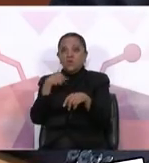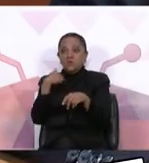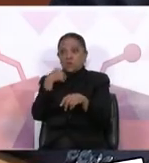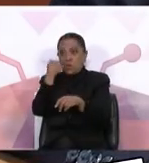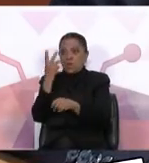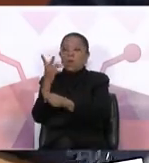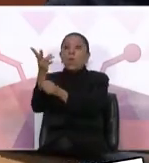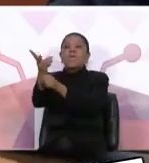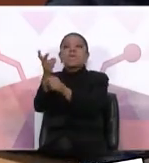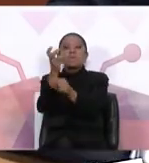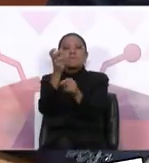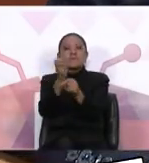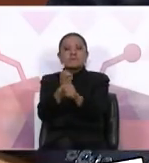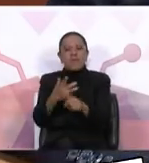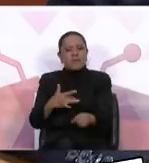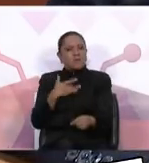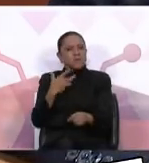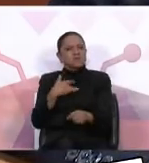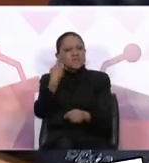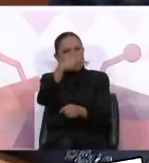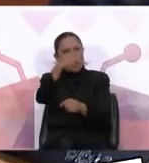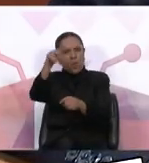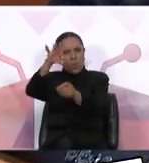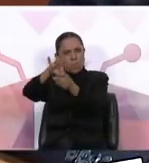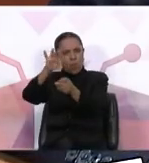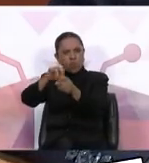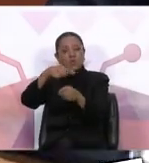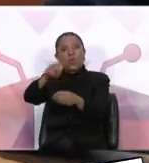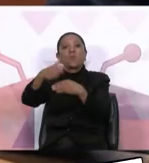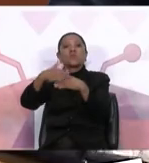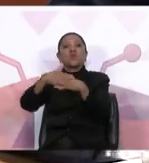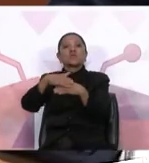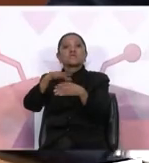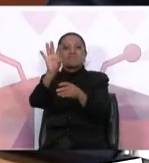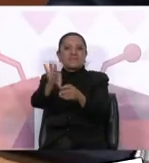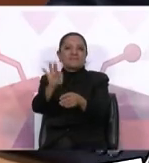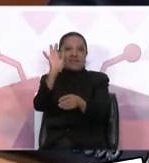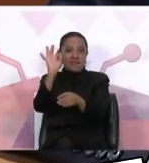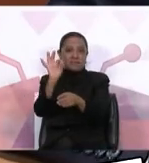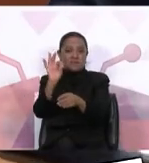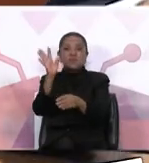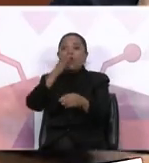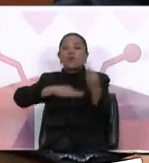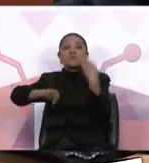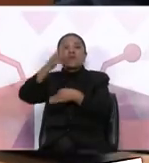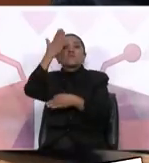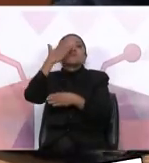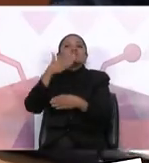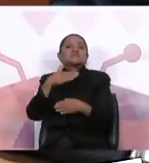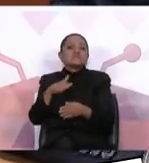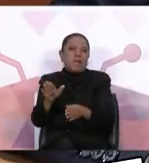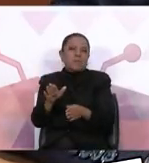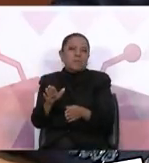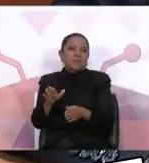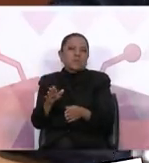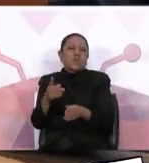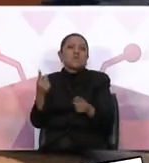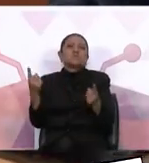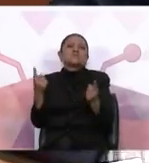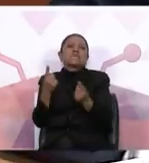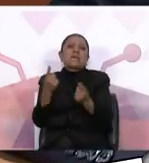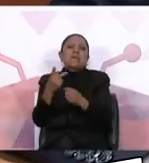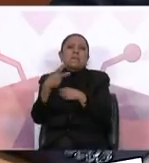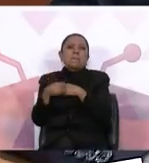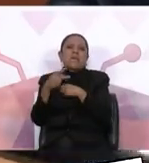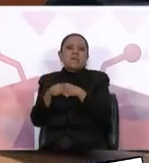su voto en las próximas elecciones todos sabemos la situación de inseguridad de